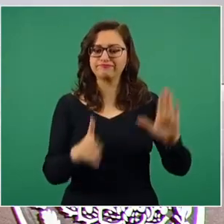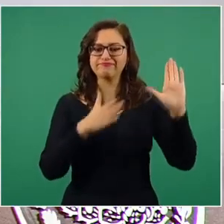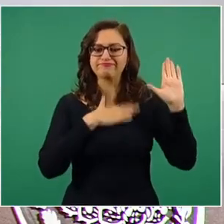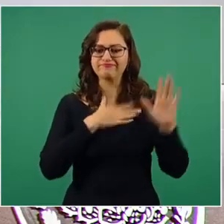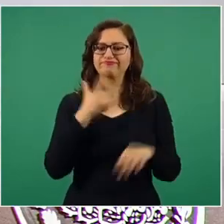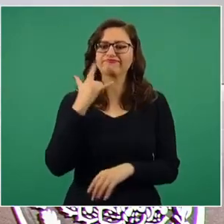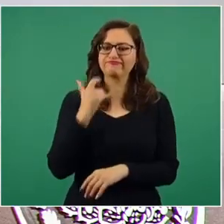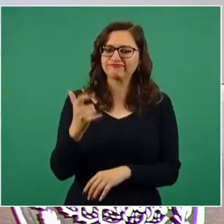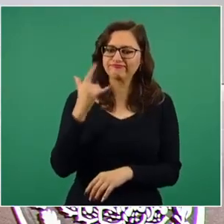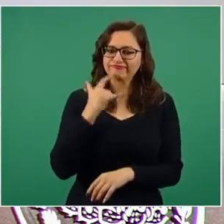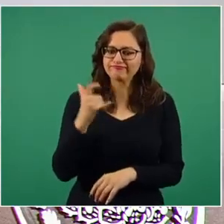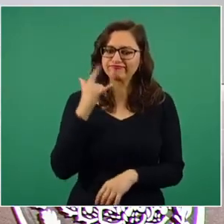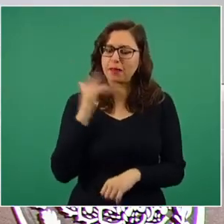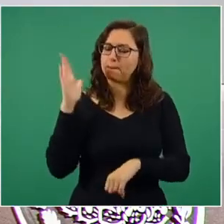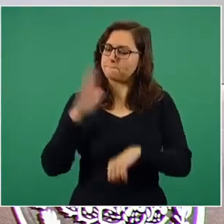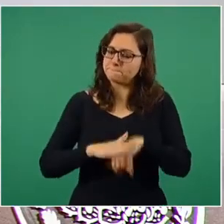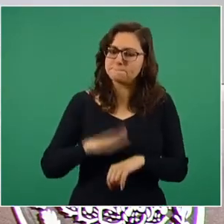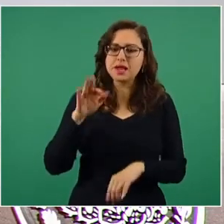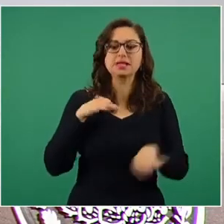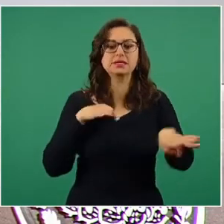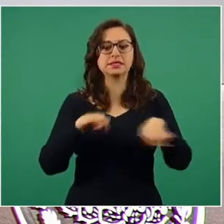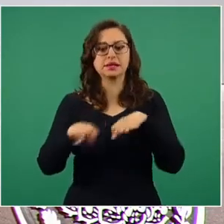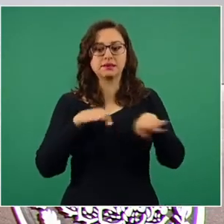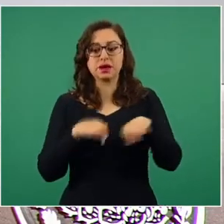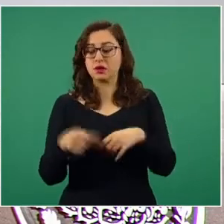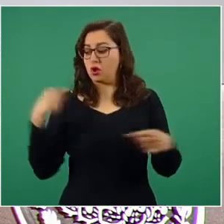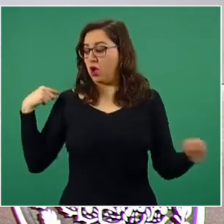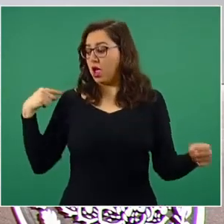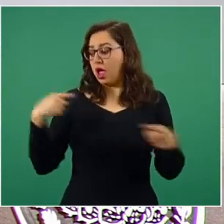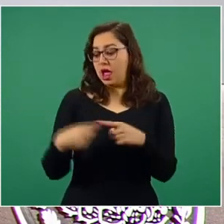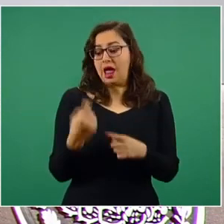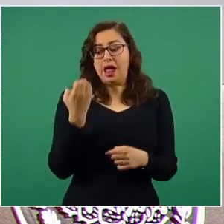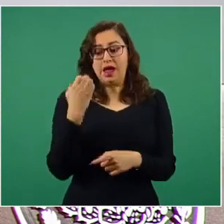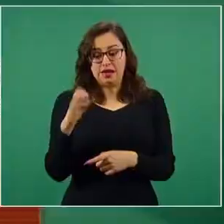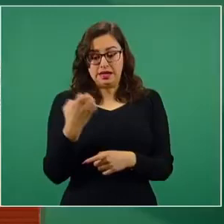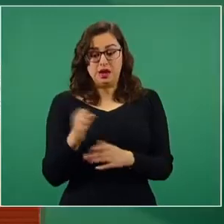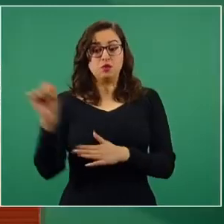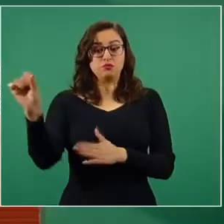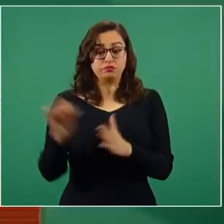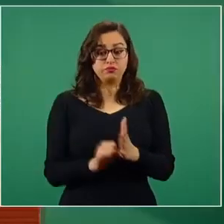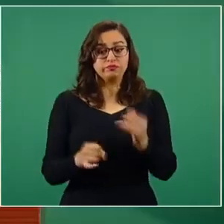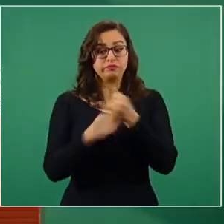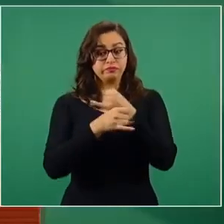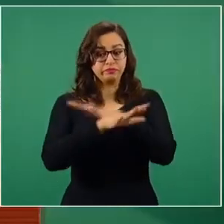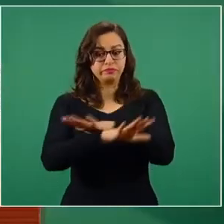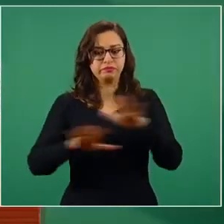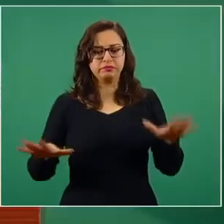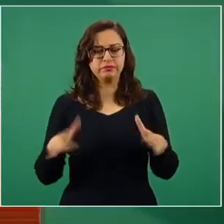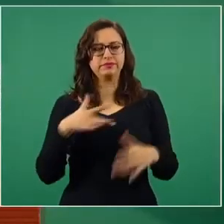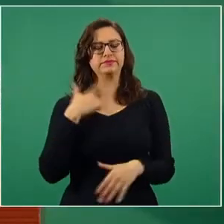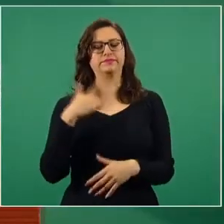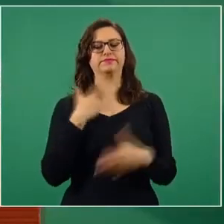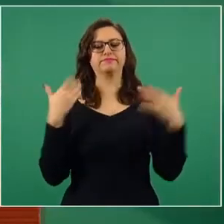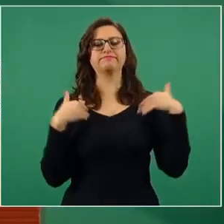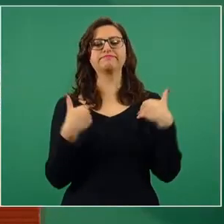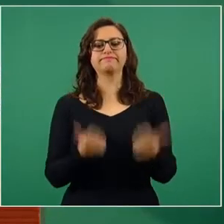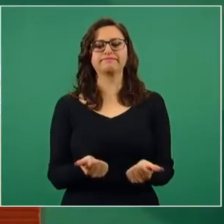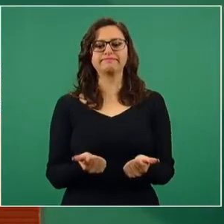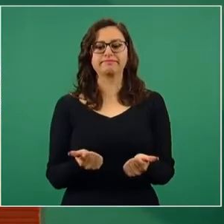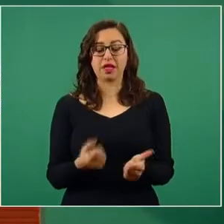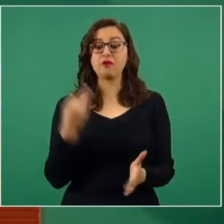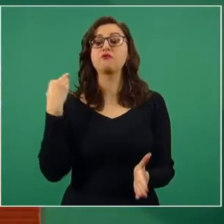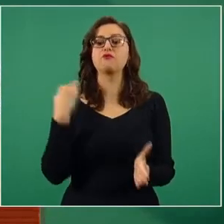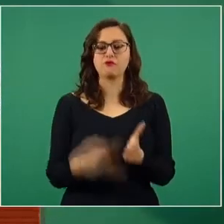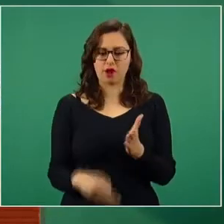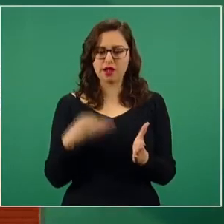la paz. El balance de este mes nos permite tener claro que aún necesitamos seguir trabajando para